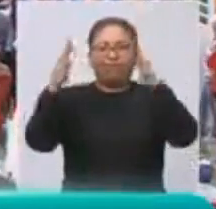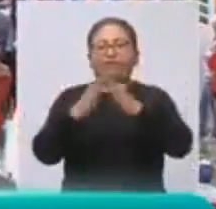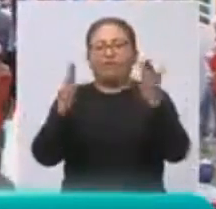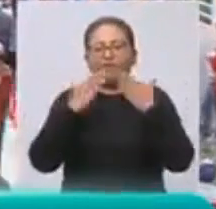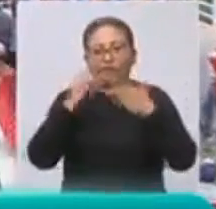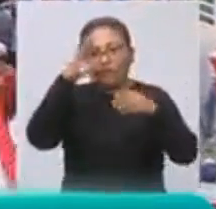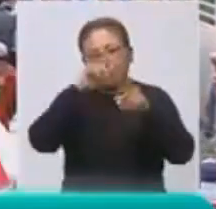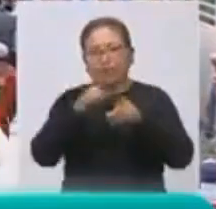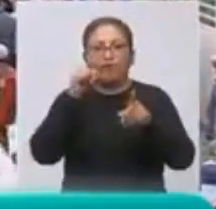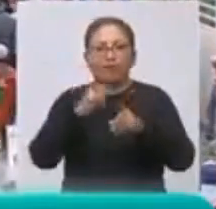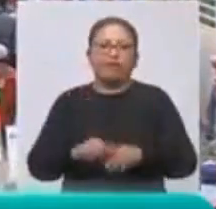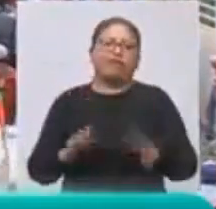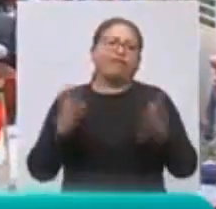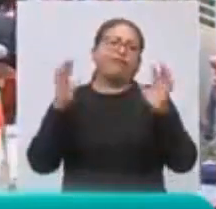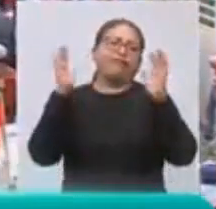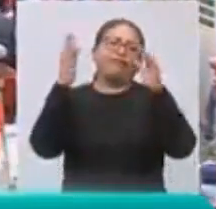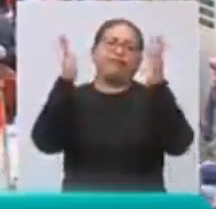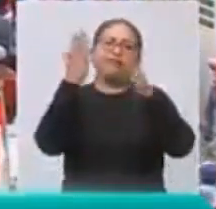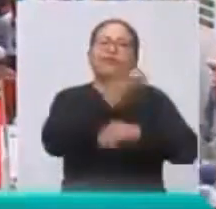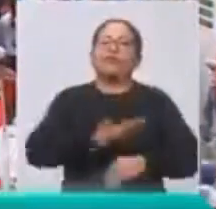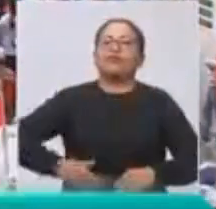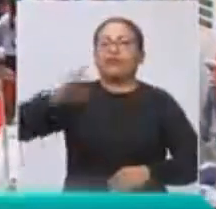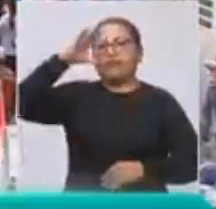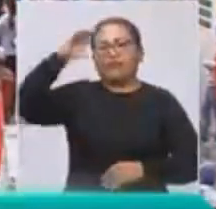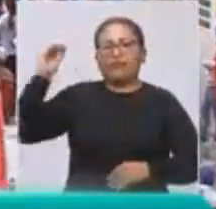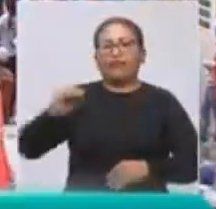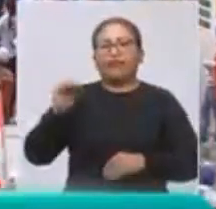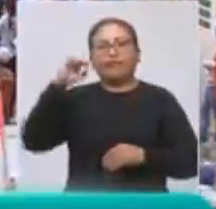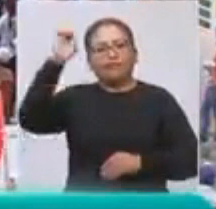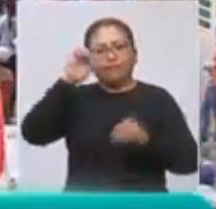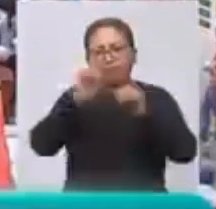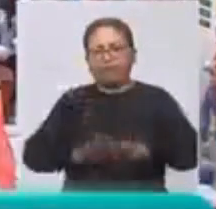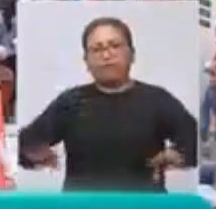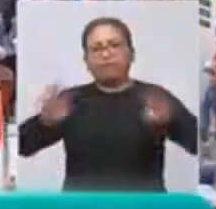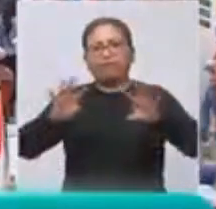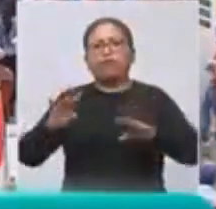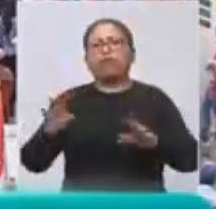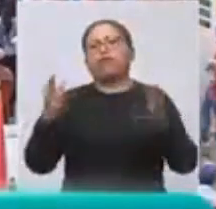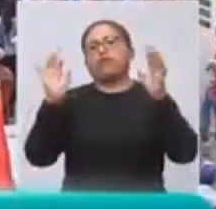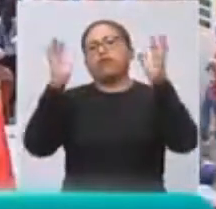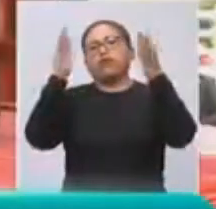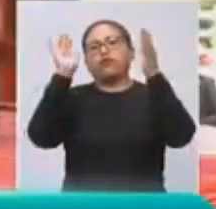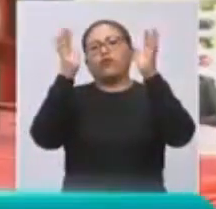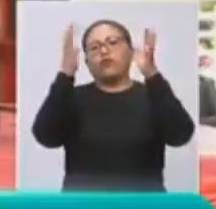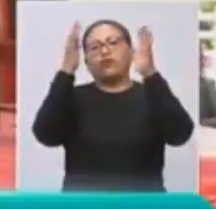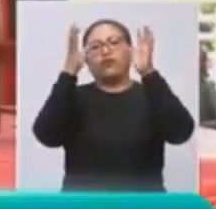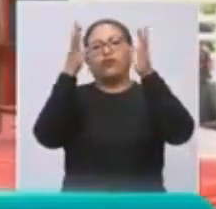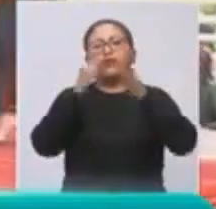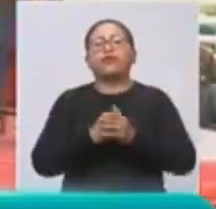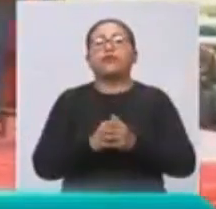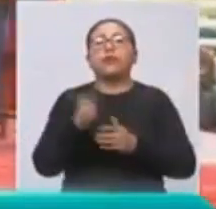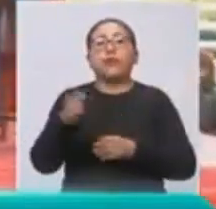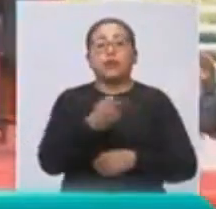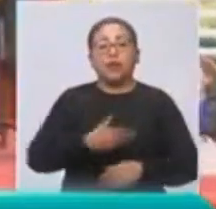hermanos y hermanas. Un fuerte aplauso para nuestro presidente del Estado Plurinacional. Es de esa manera que el presidente del